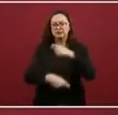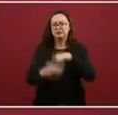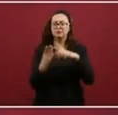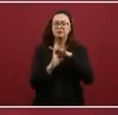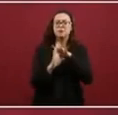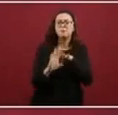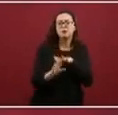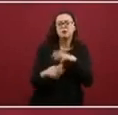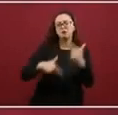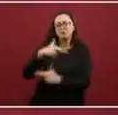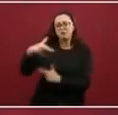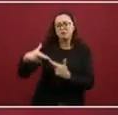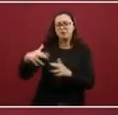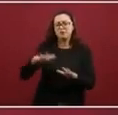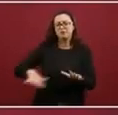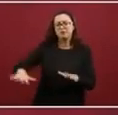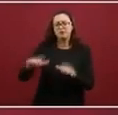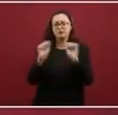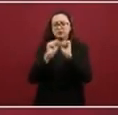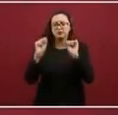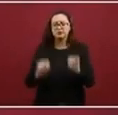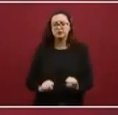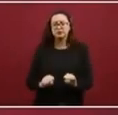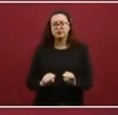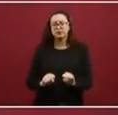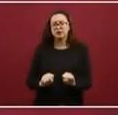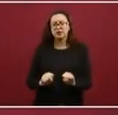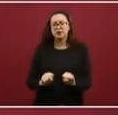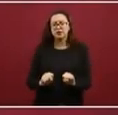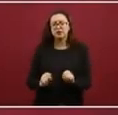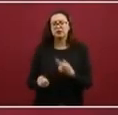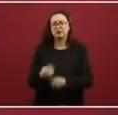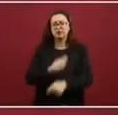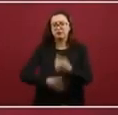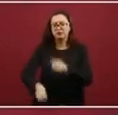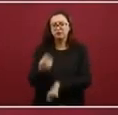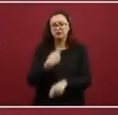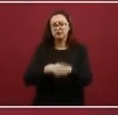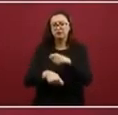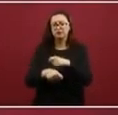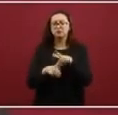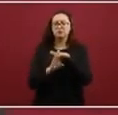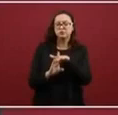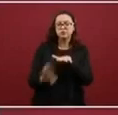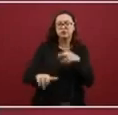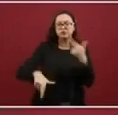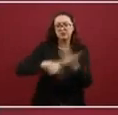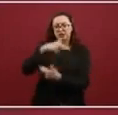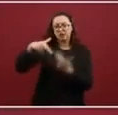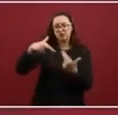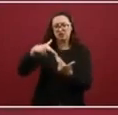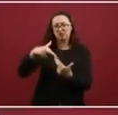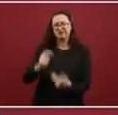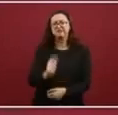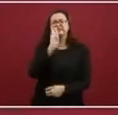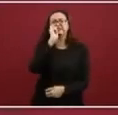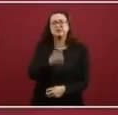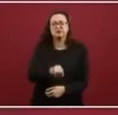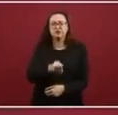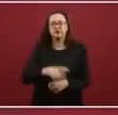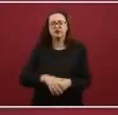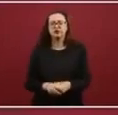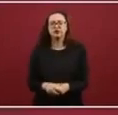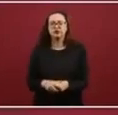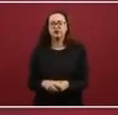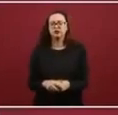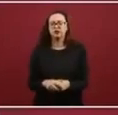regional. Sistema de gestión migratoria regional. ¿A qué nos referimos? Que todos los países que